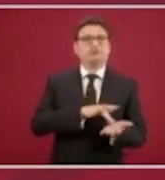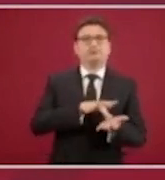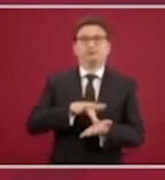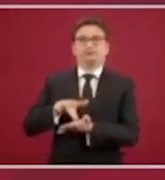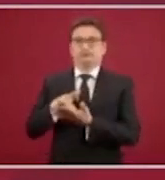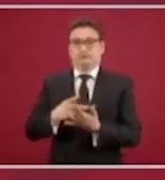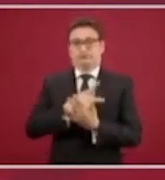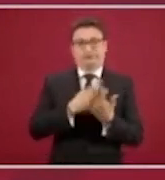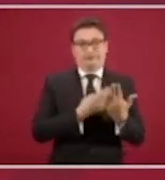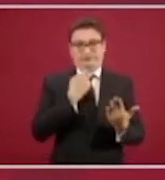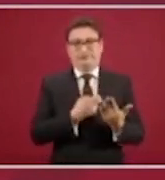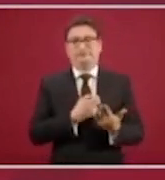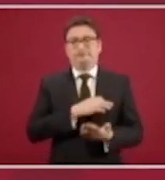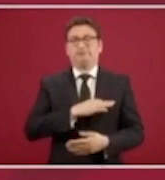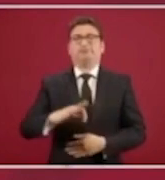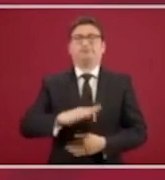estos apoyos,